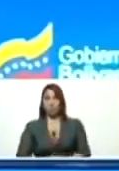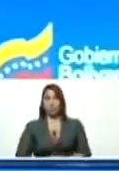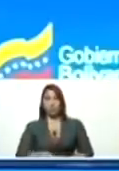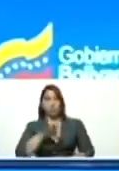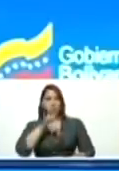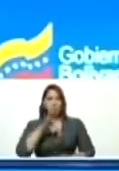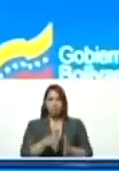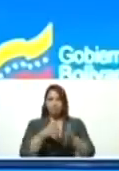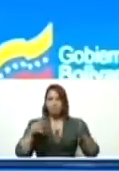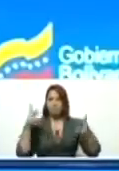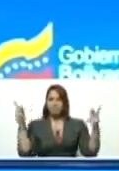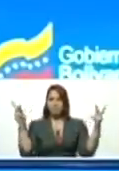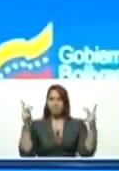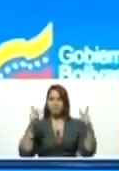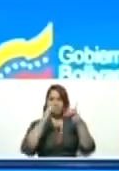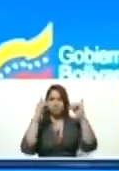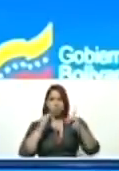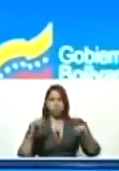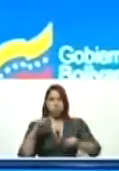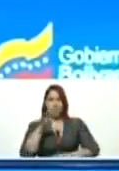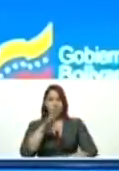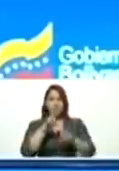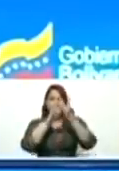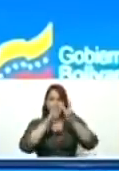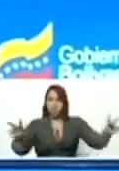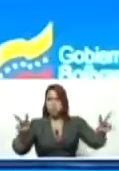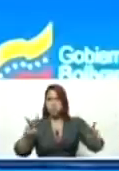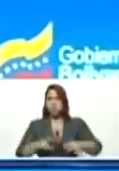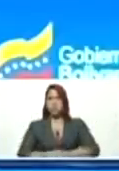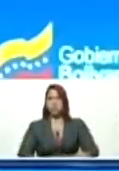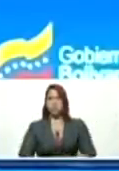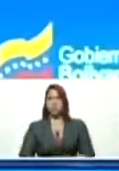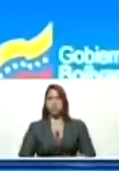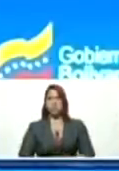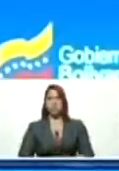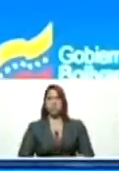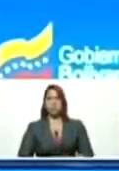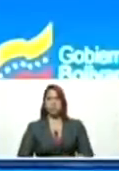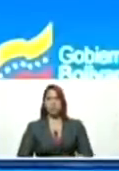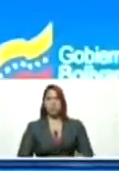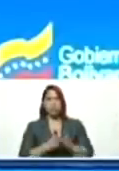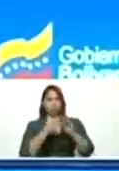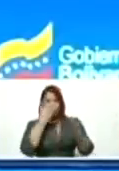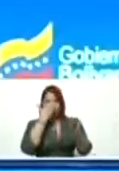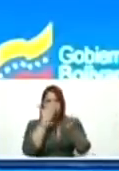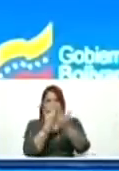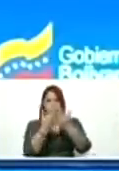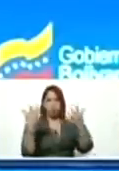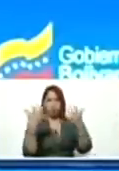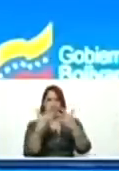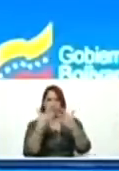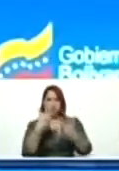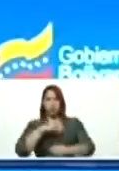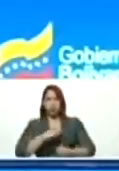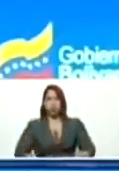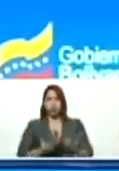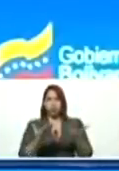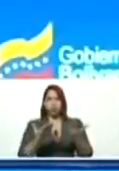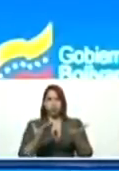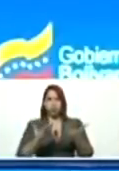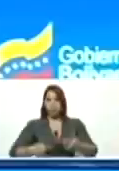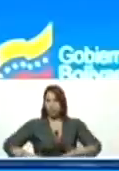grande próspera feliz patria en paz en todos los frentes de batalla fuimos dando una